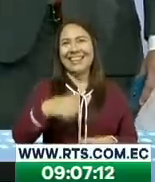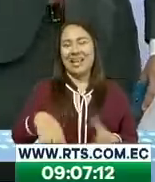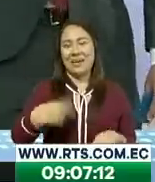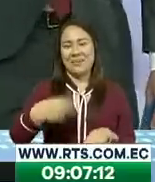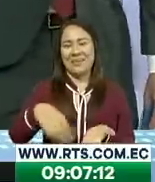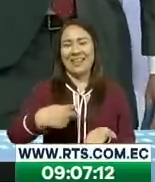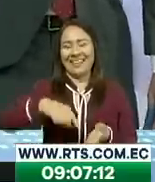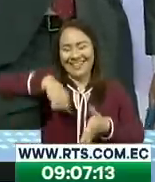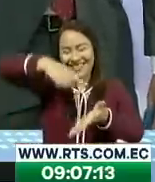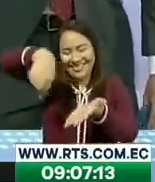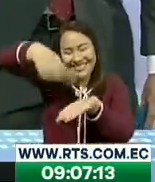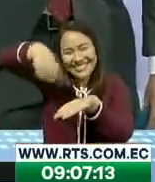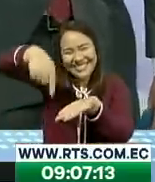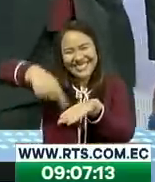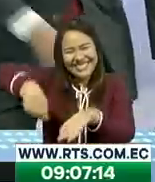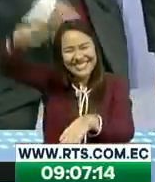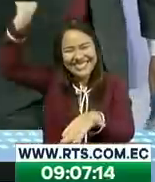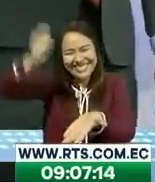¡Otra!